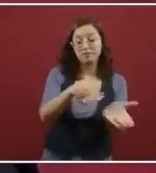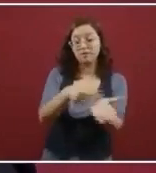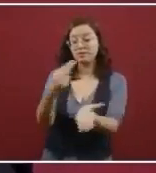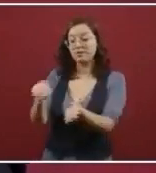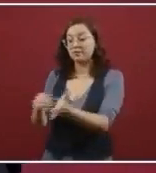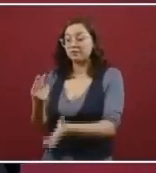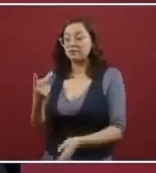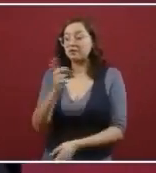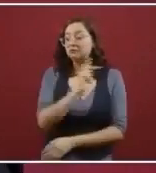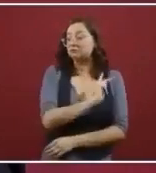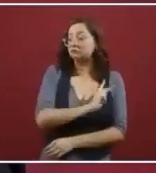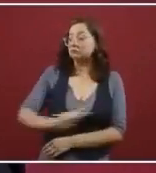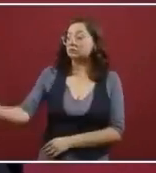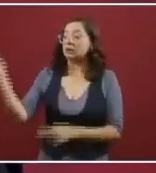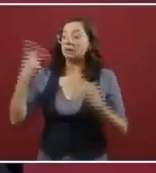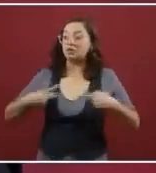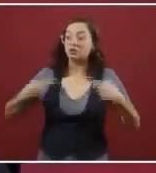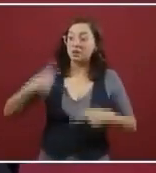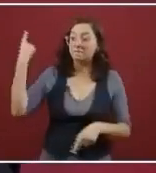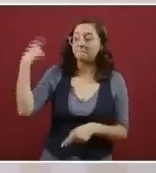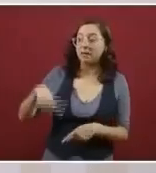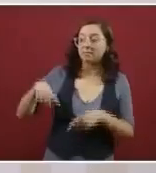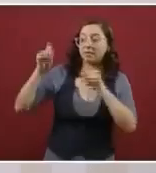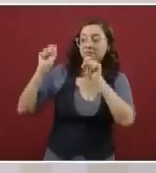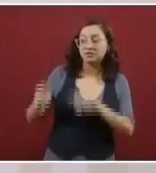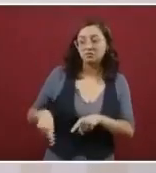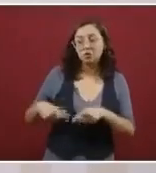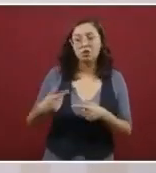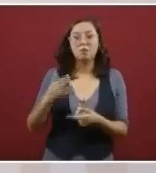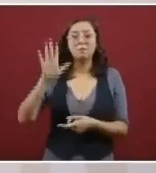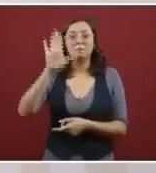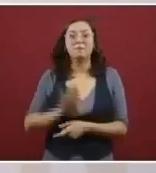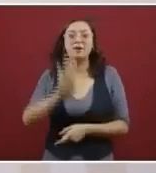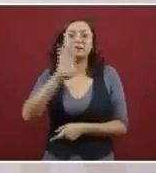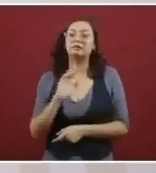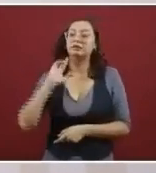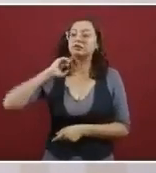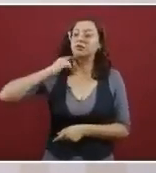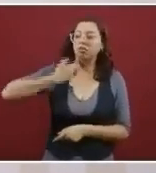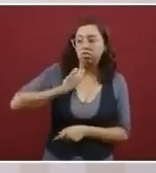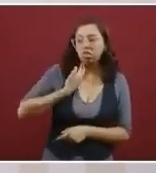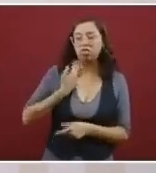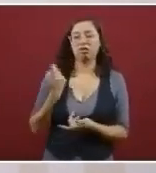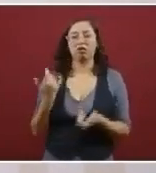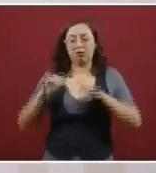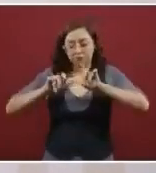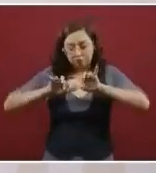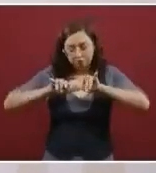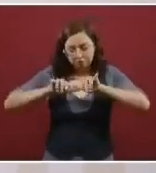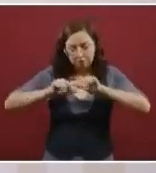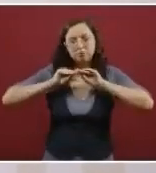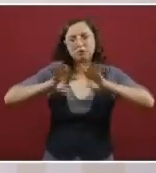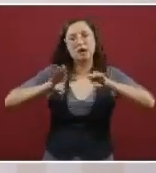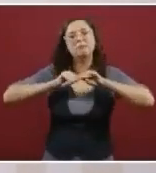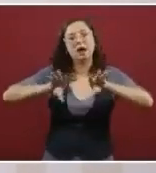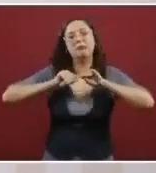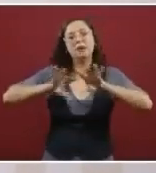Entonces, sí, el mercantilismo, pero con